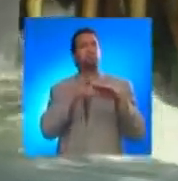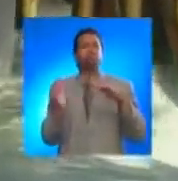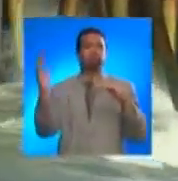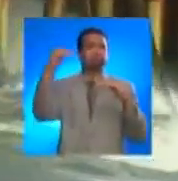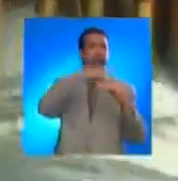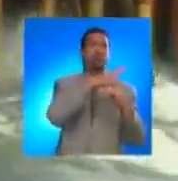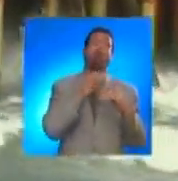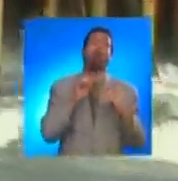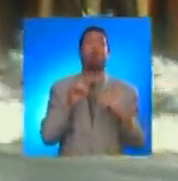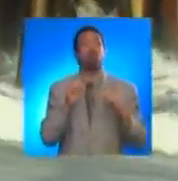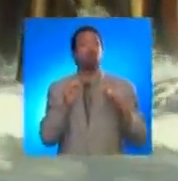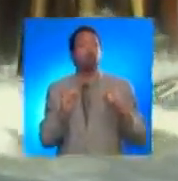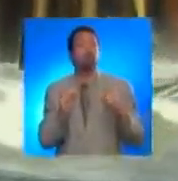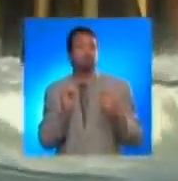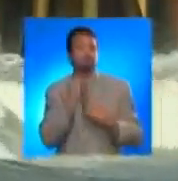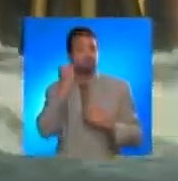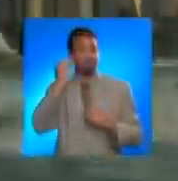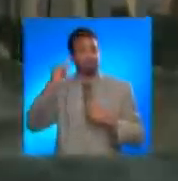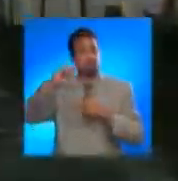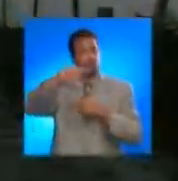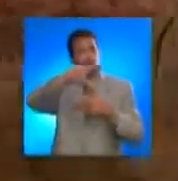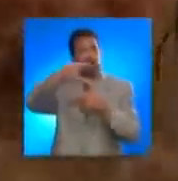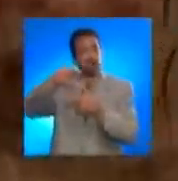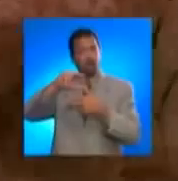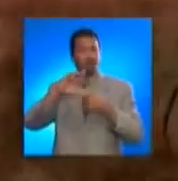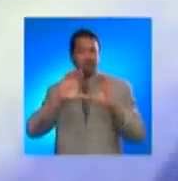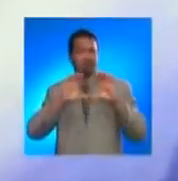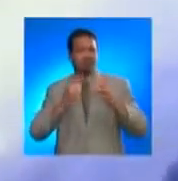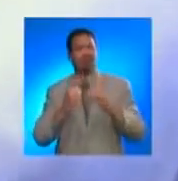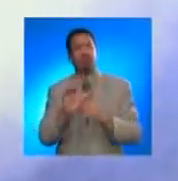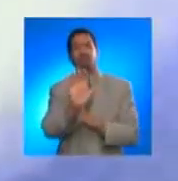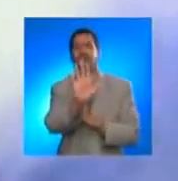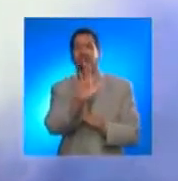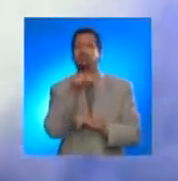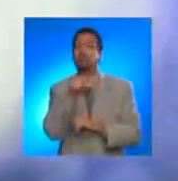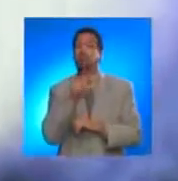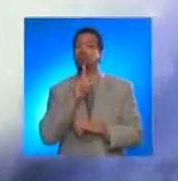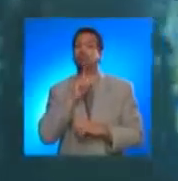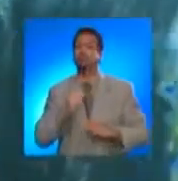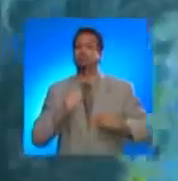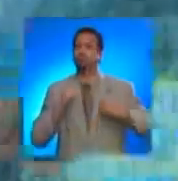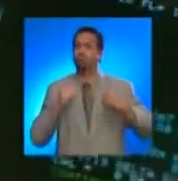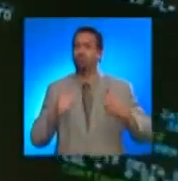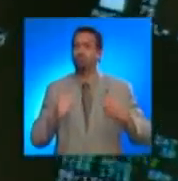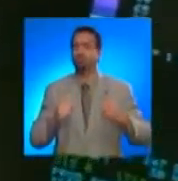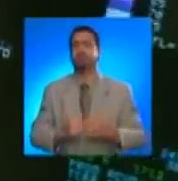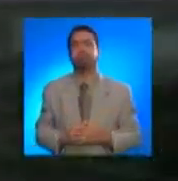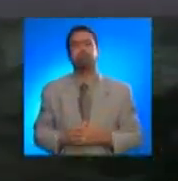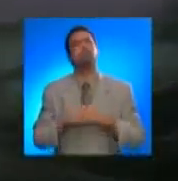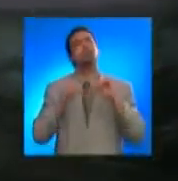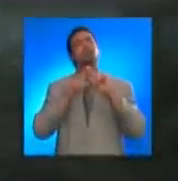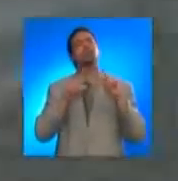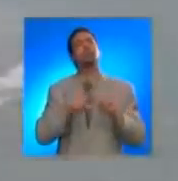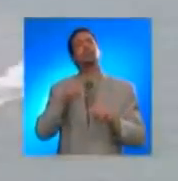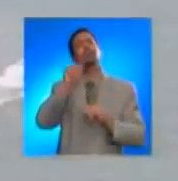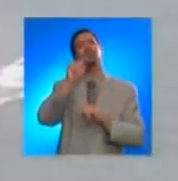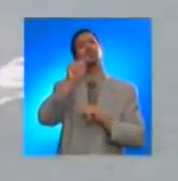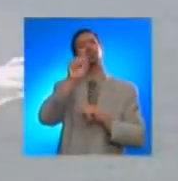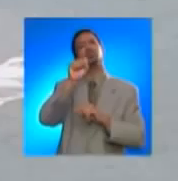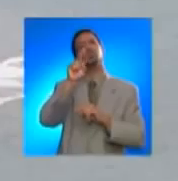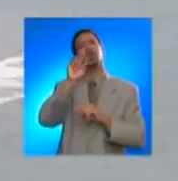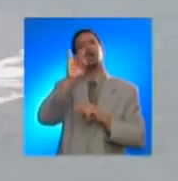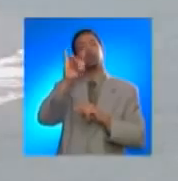en una misma dirección por varios segundos y solo a pocos pies de la superficie del mar, En un tsunami, toda la columna de agua se mueve